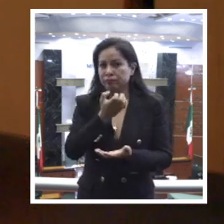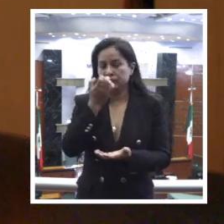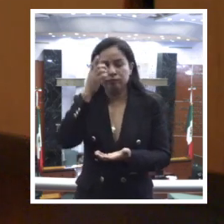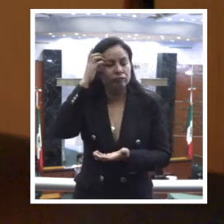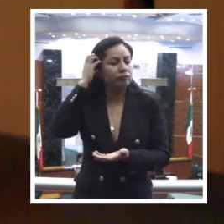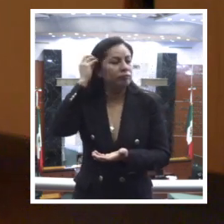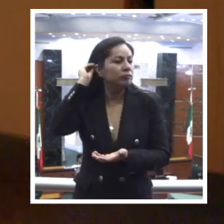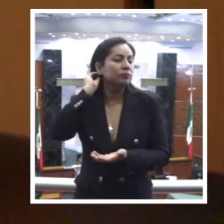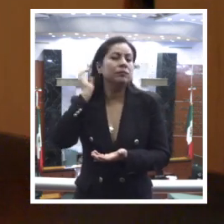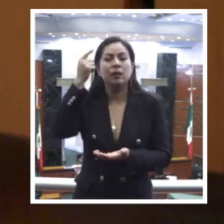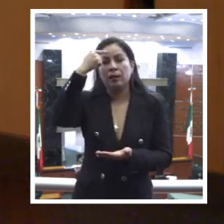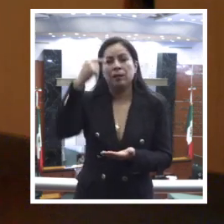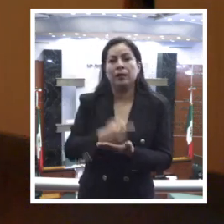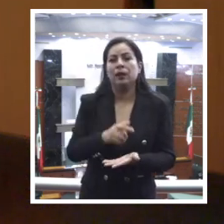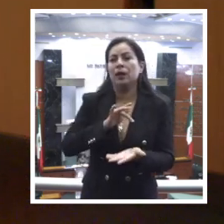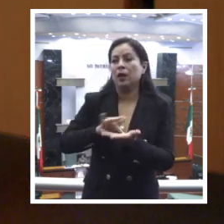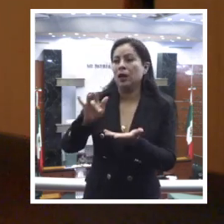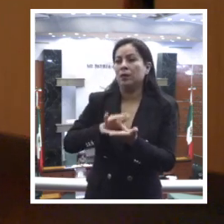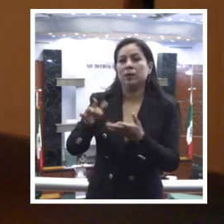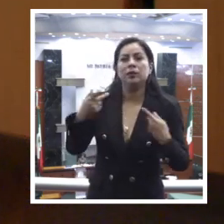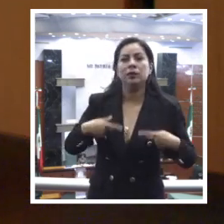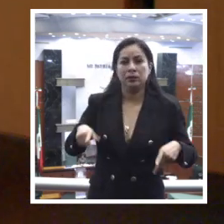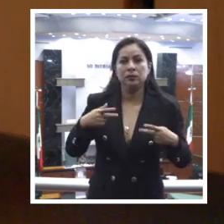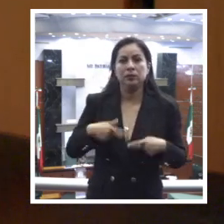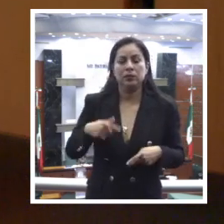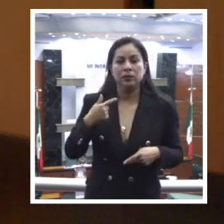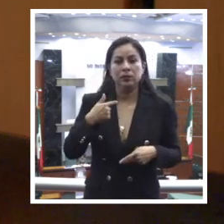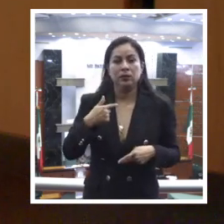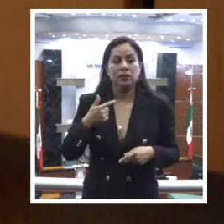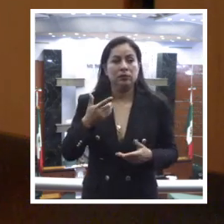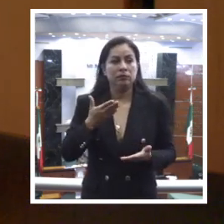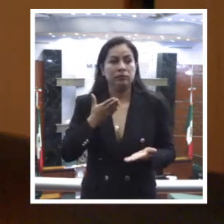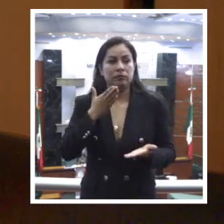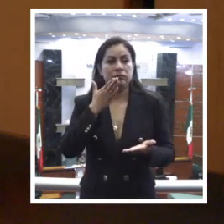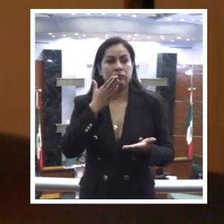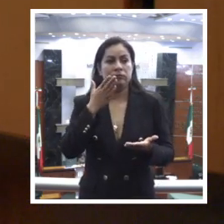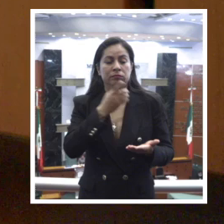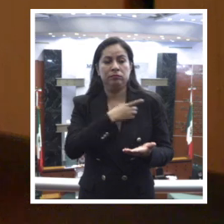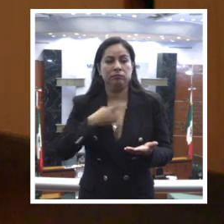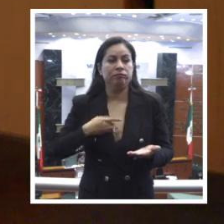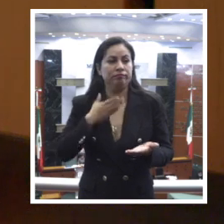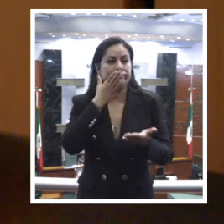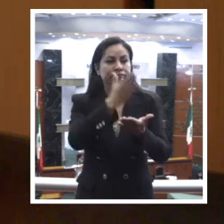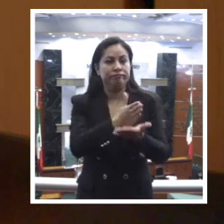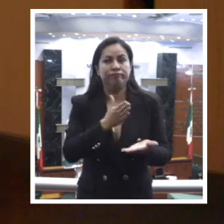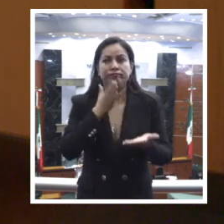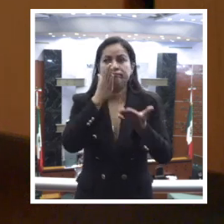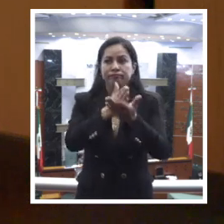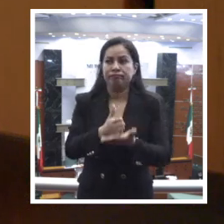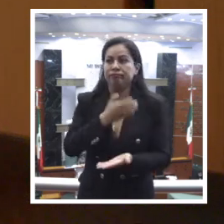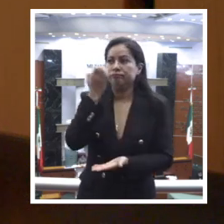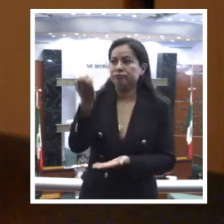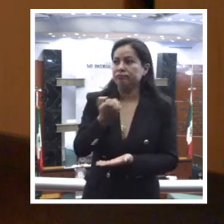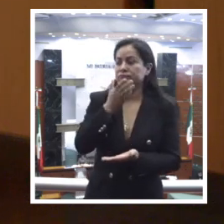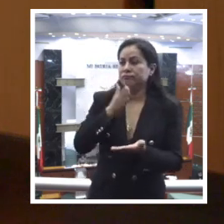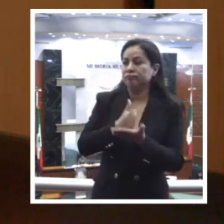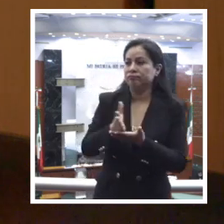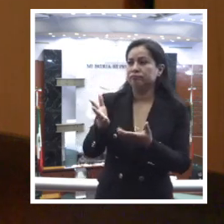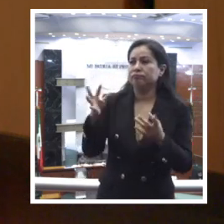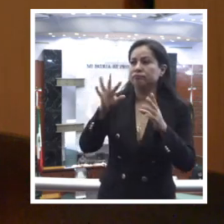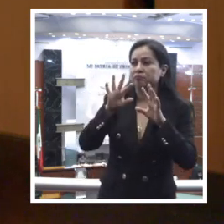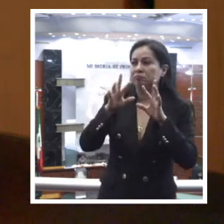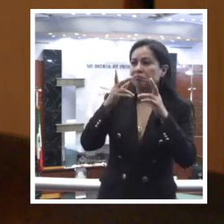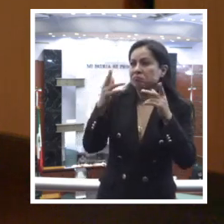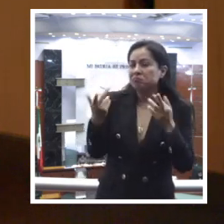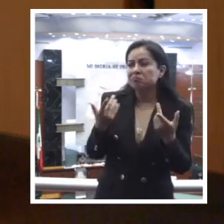personas damnificadas. Luego recorrer las escuelas para conocer las condiciones en que estaban